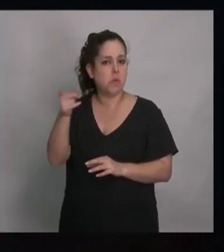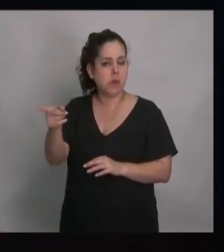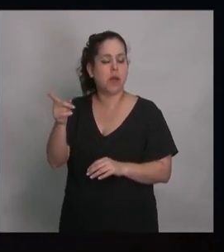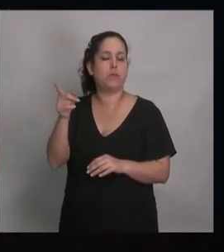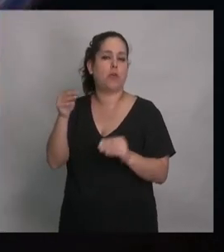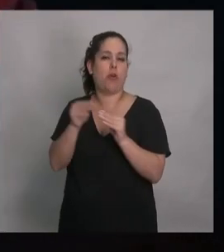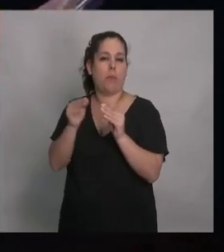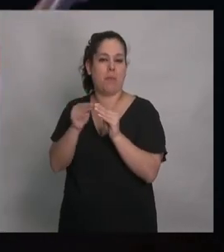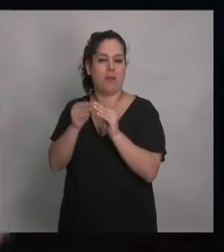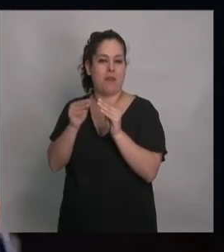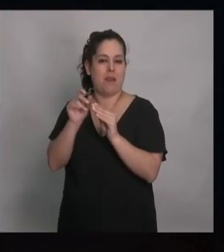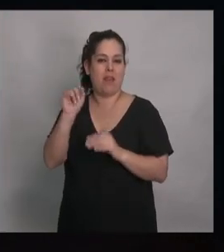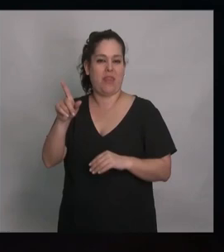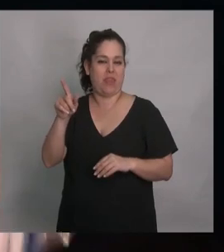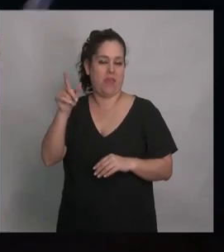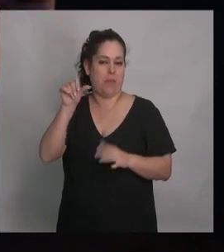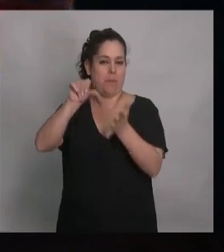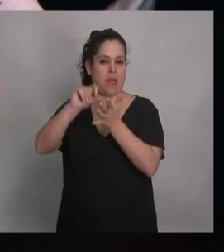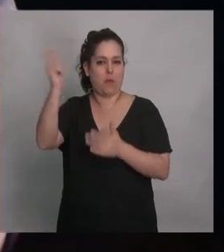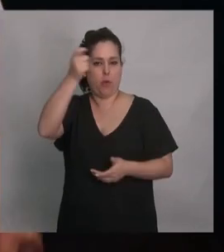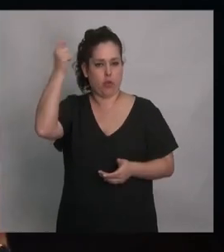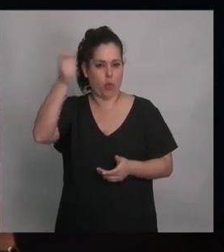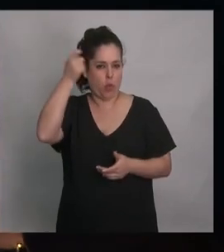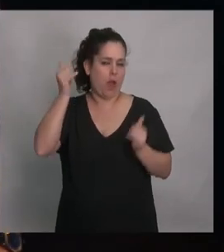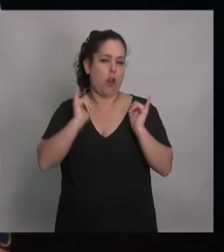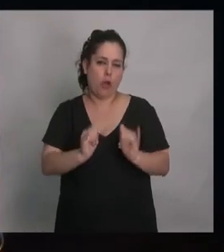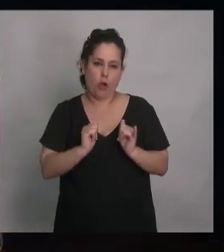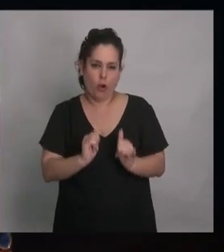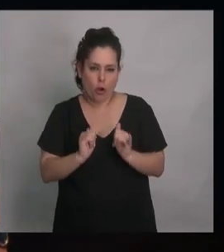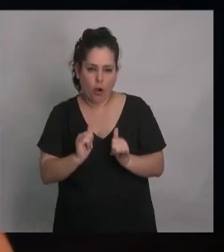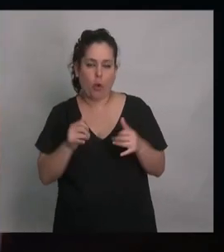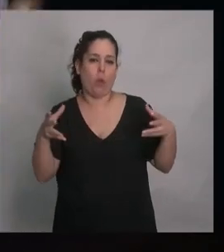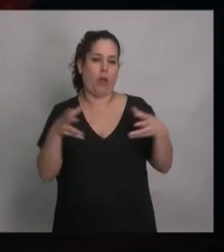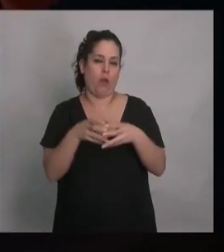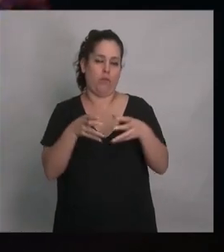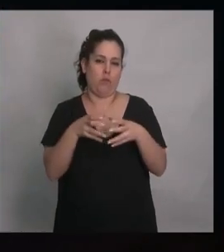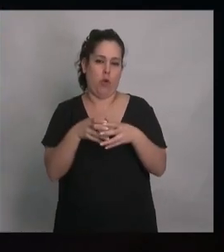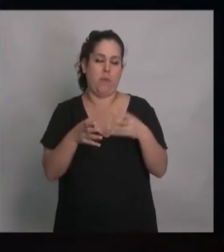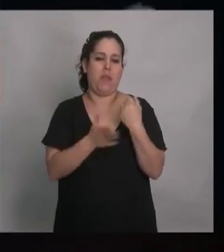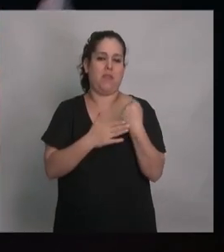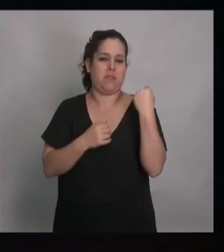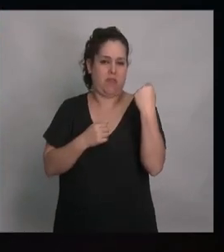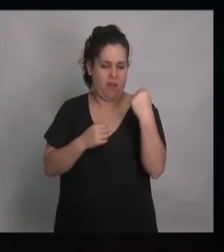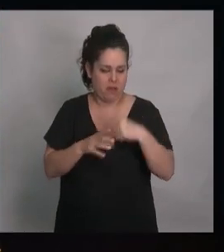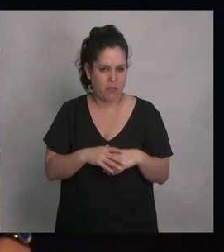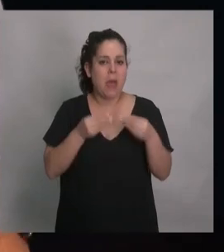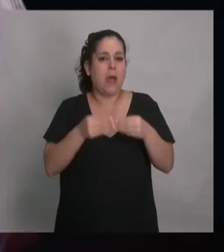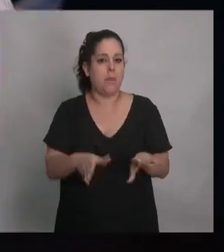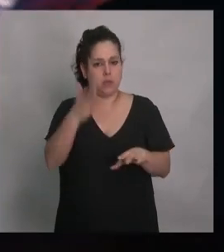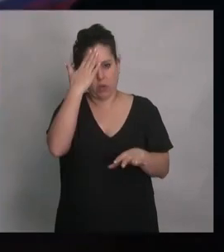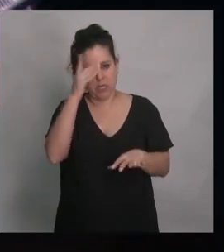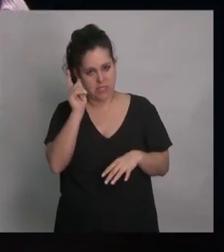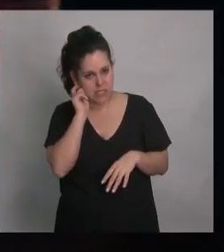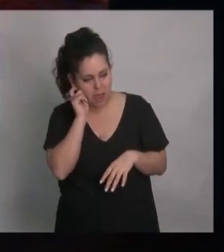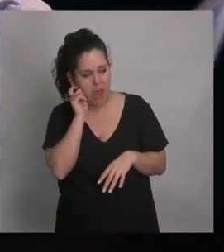de Portugal, es muy joven, es militante del bloque de izquierda, empezó desde los 15 años